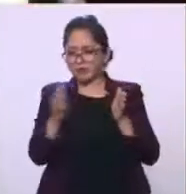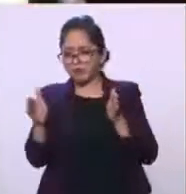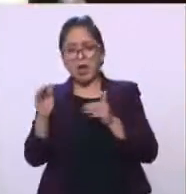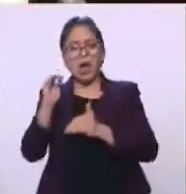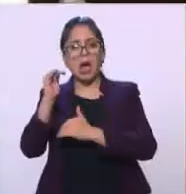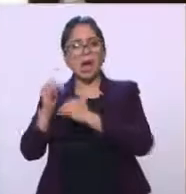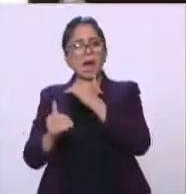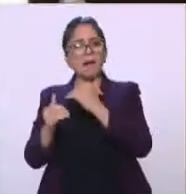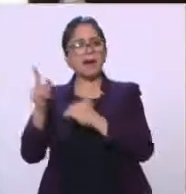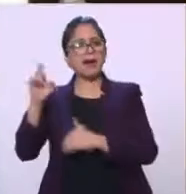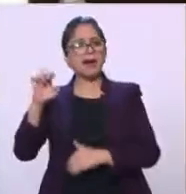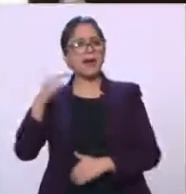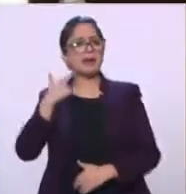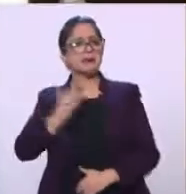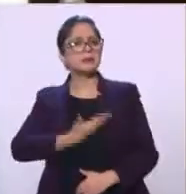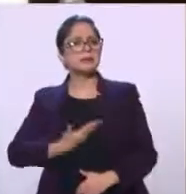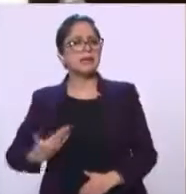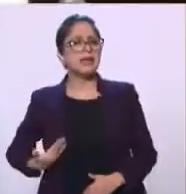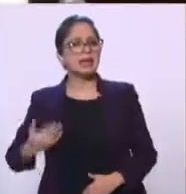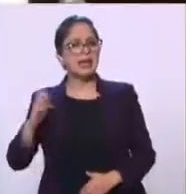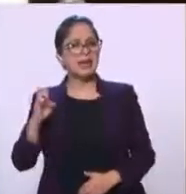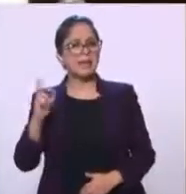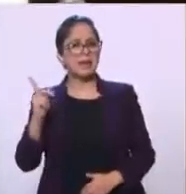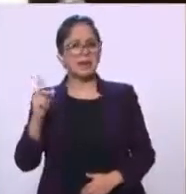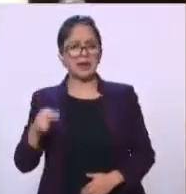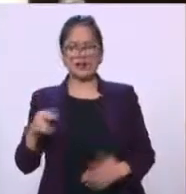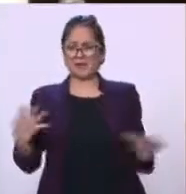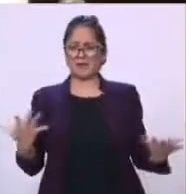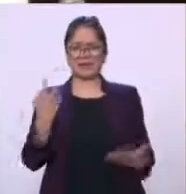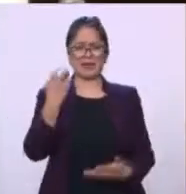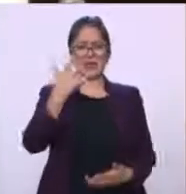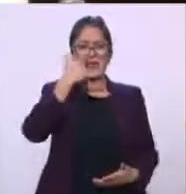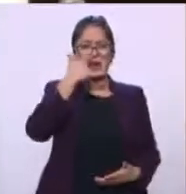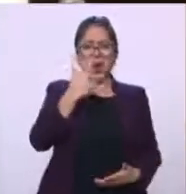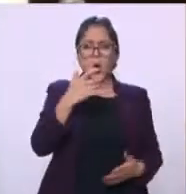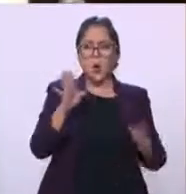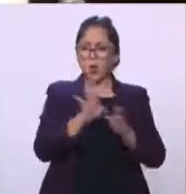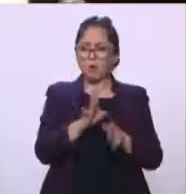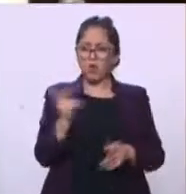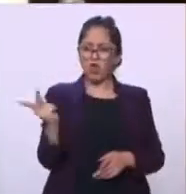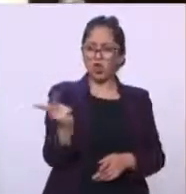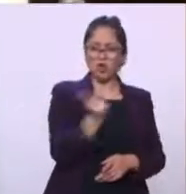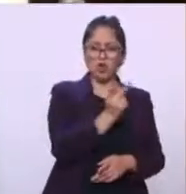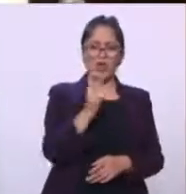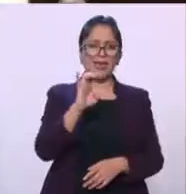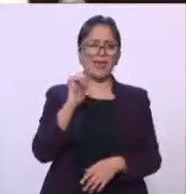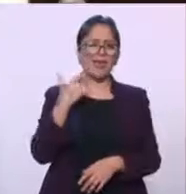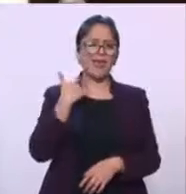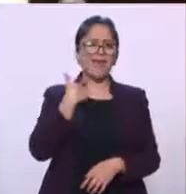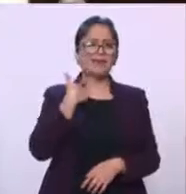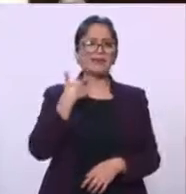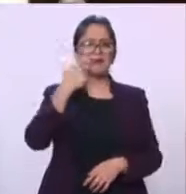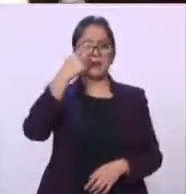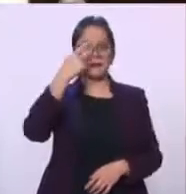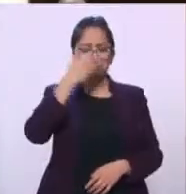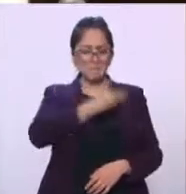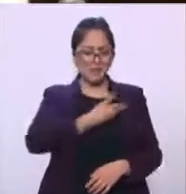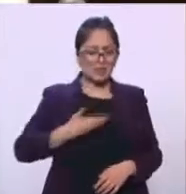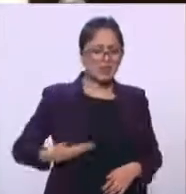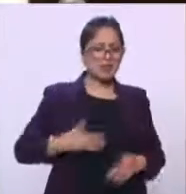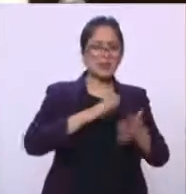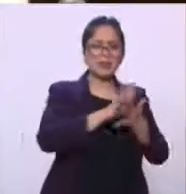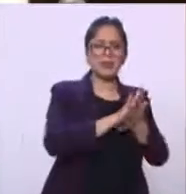una vinculación no solamente entre estos dos expresidentes, sino en el inicio del periodo